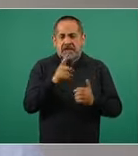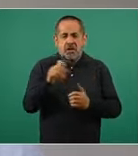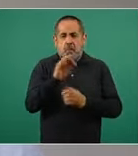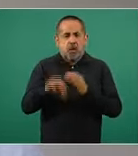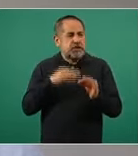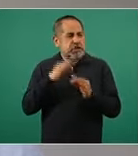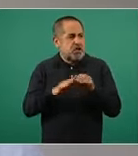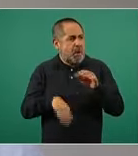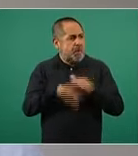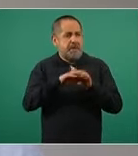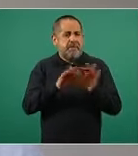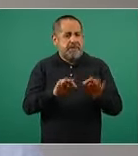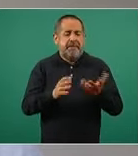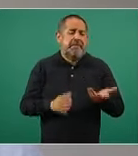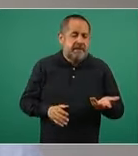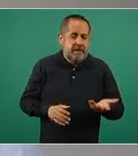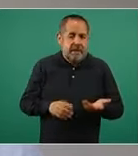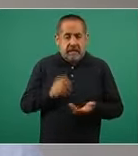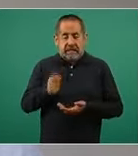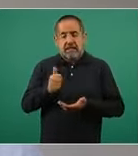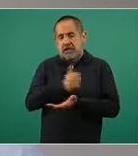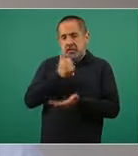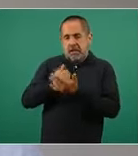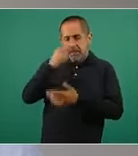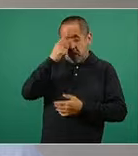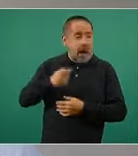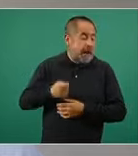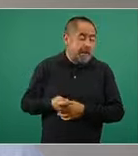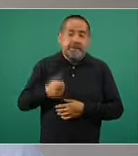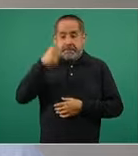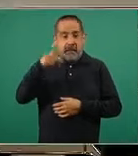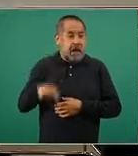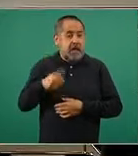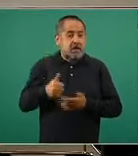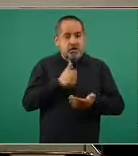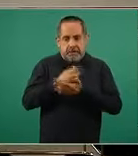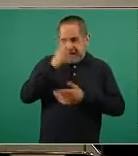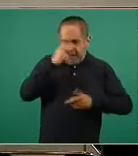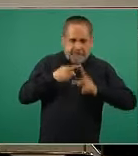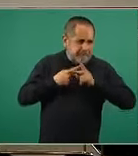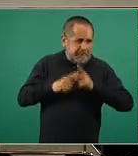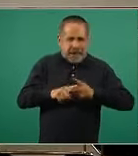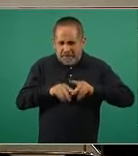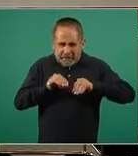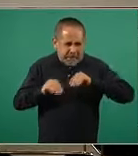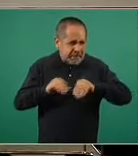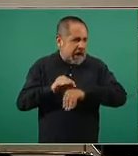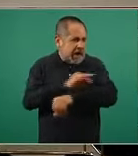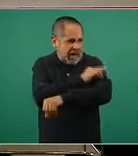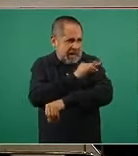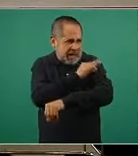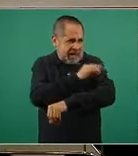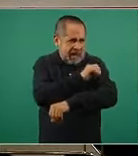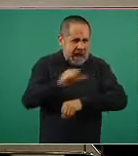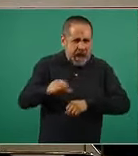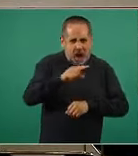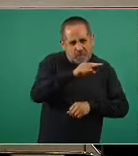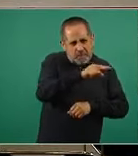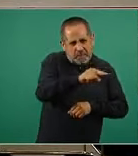100%, destacando a la Ciudad de México, que fue la primera entidad en llegar a la